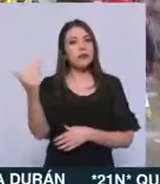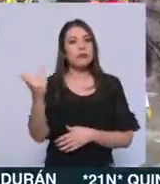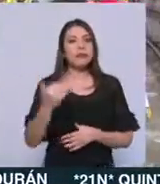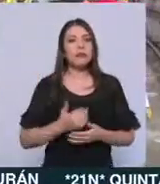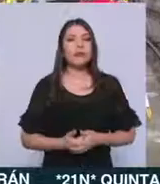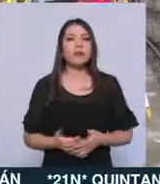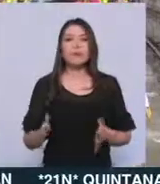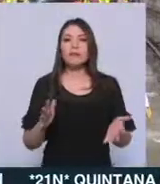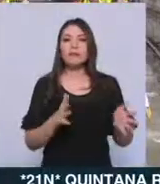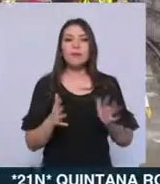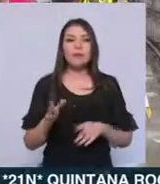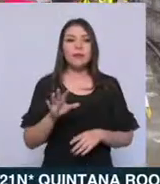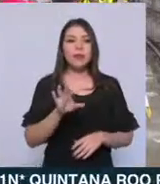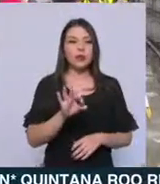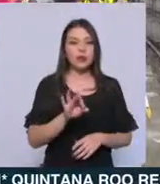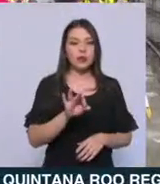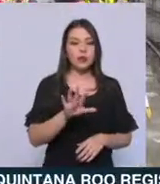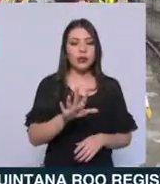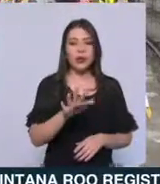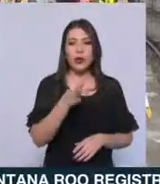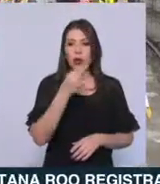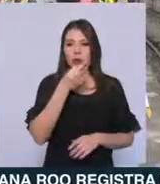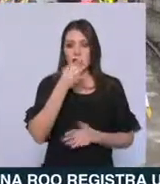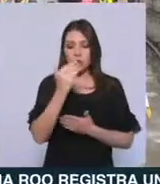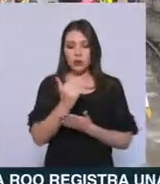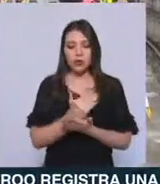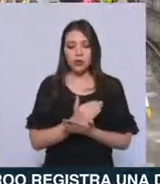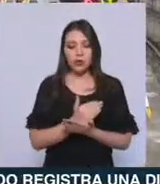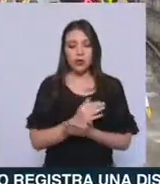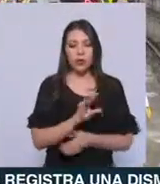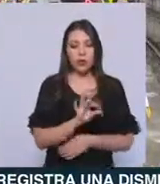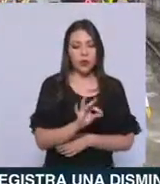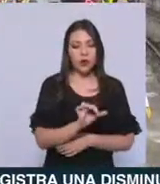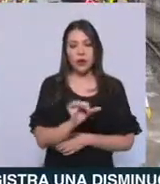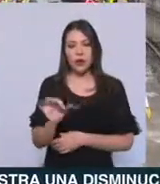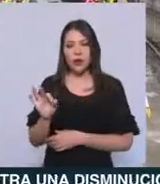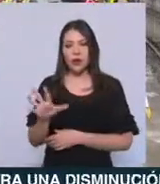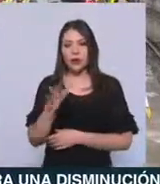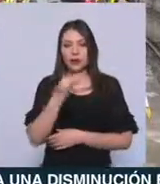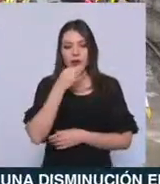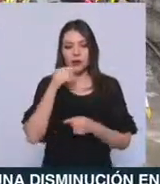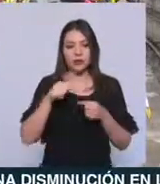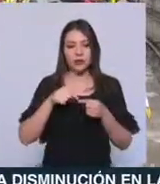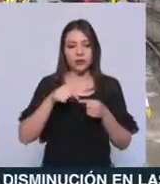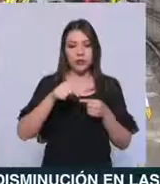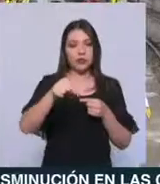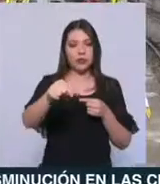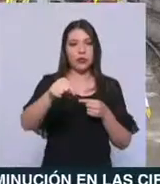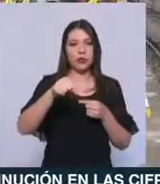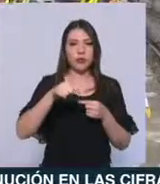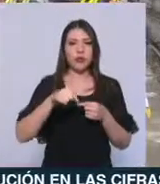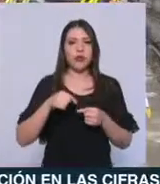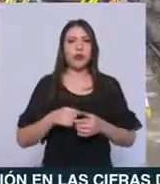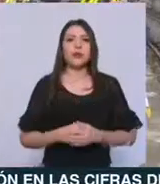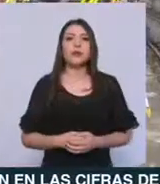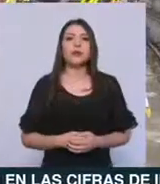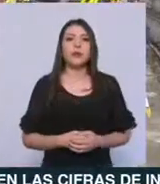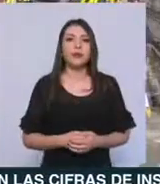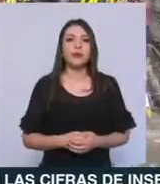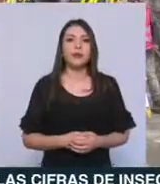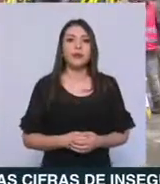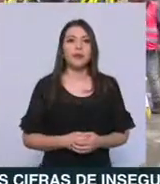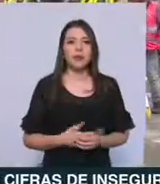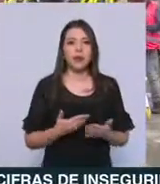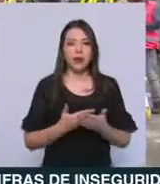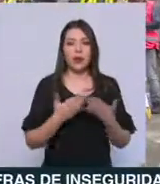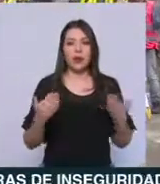de 45 minutos, 45 minutos, ese trayecto que hoy se hace en cerca